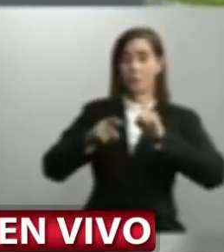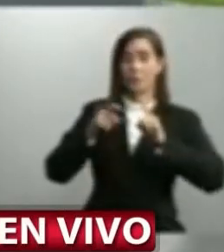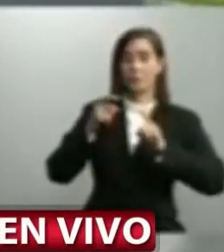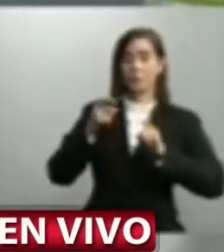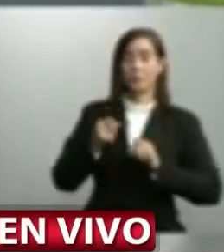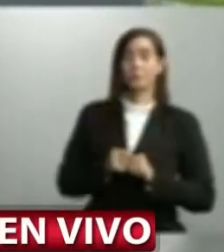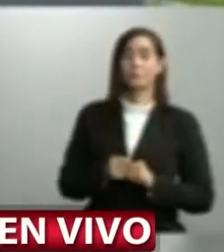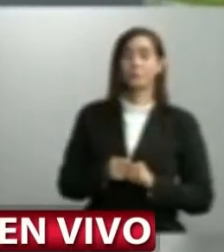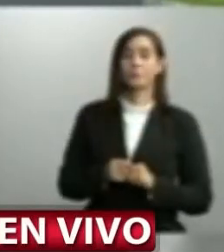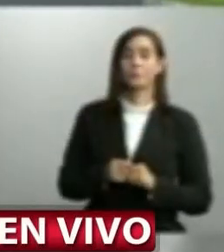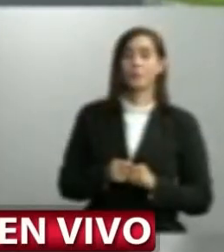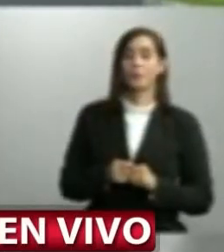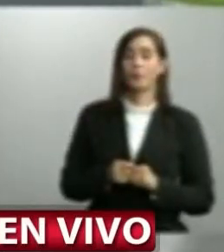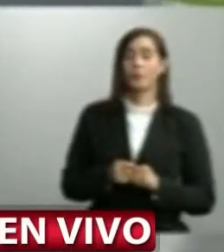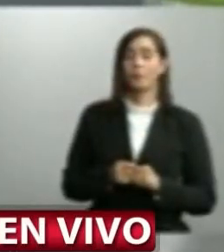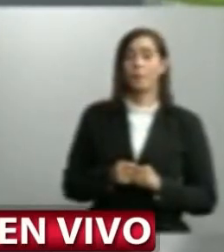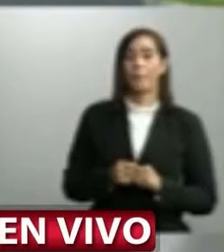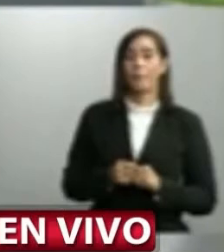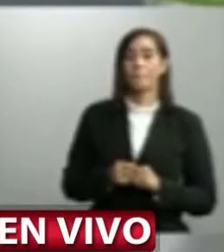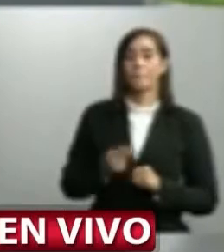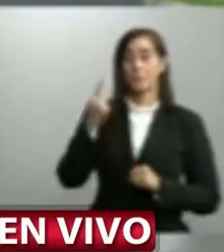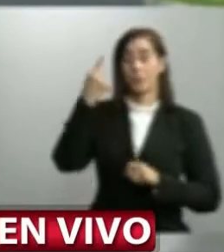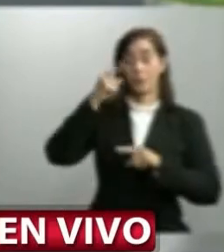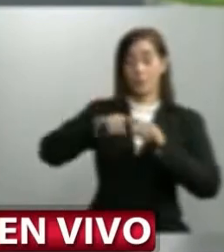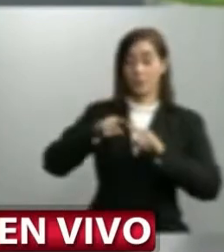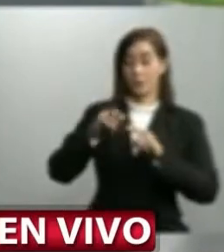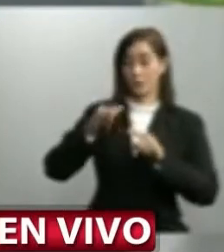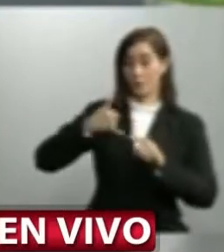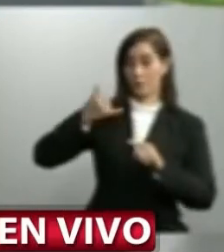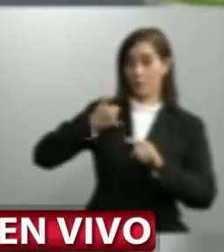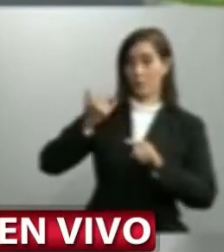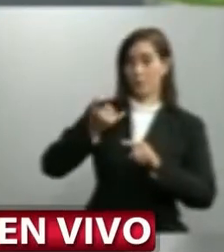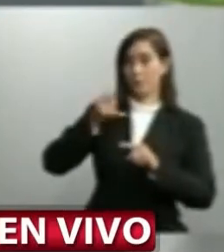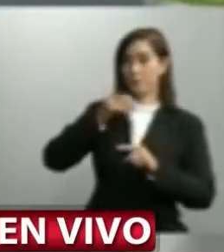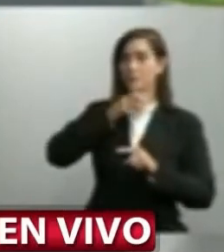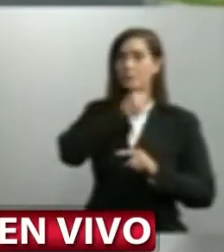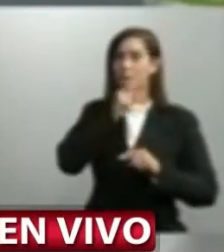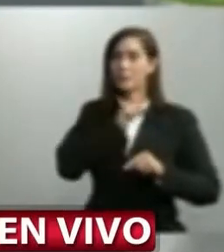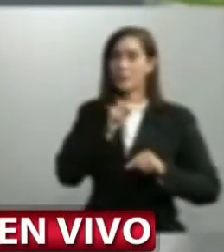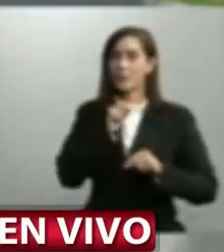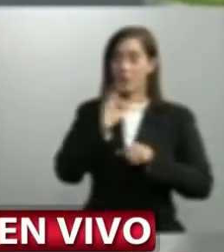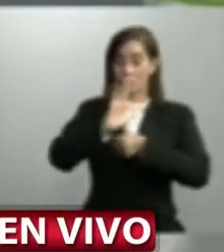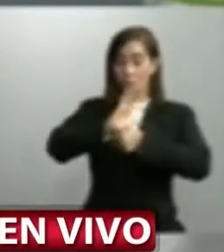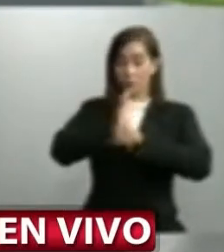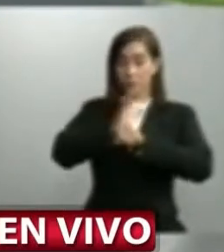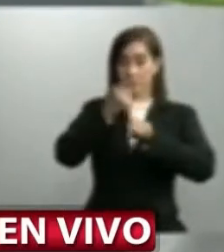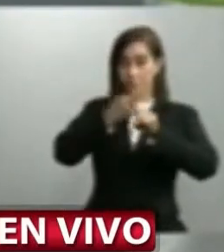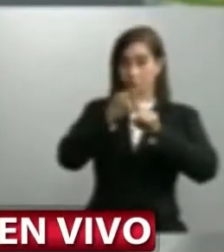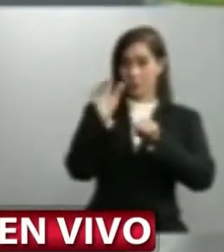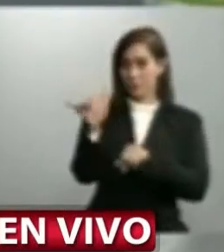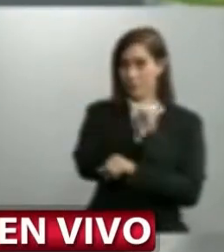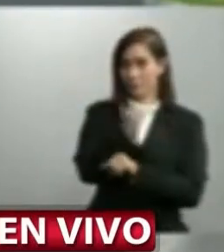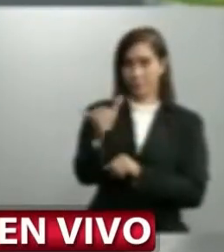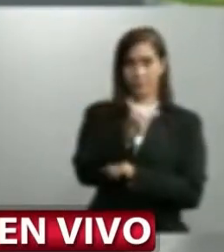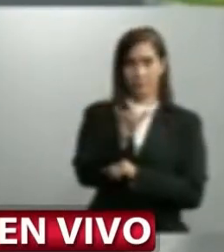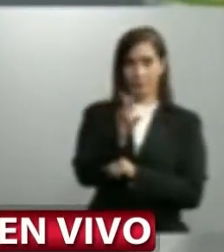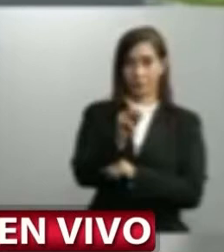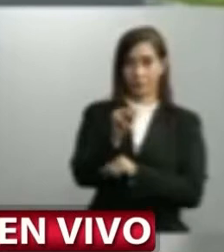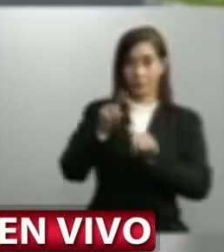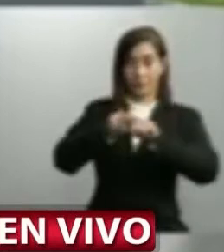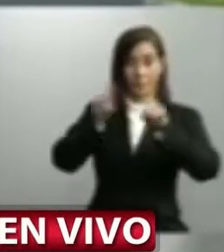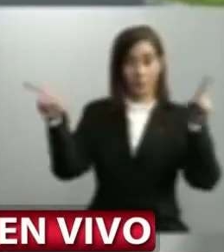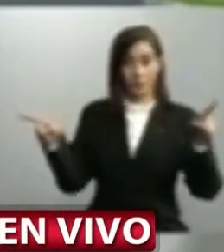pensar que las manifestaciones en los jóvenes, habitualmente con una baja